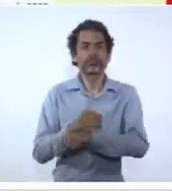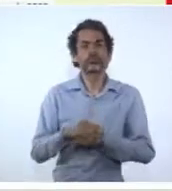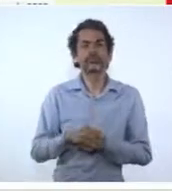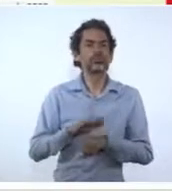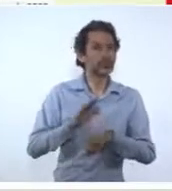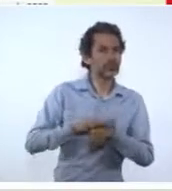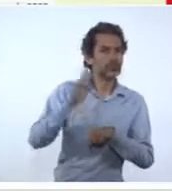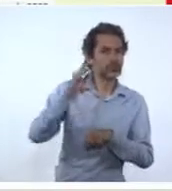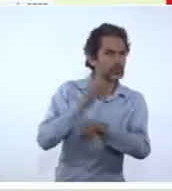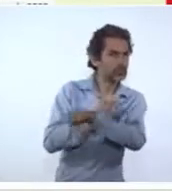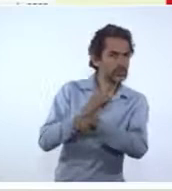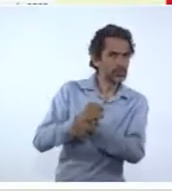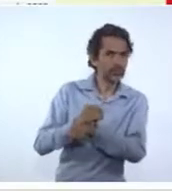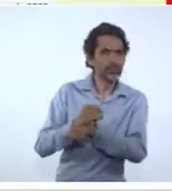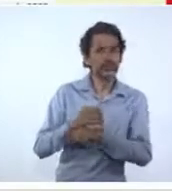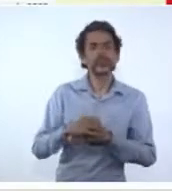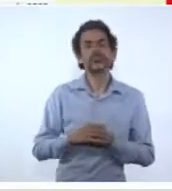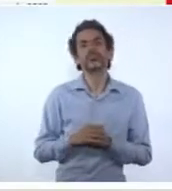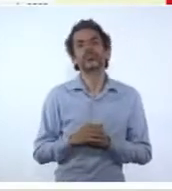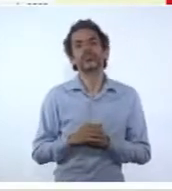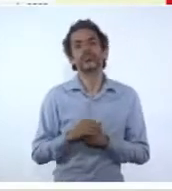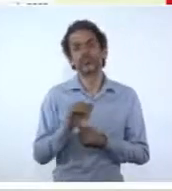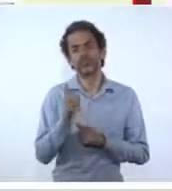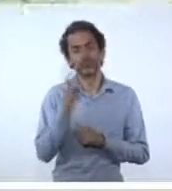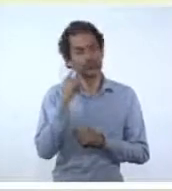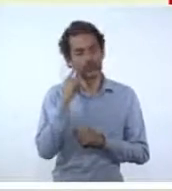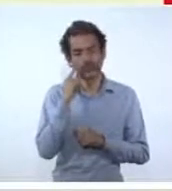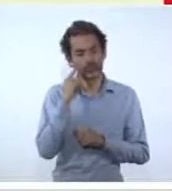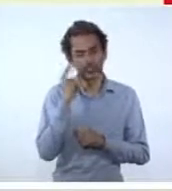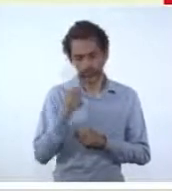han incrementado son Iztapalapa y Xochimilco.